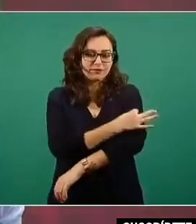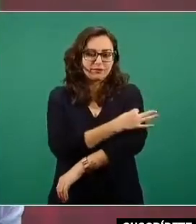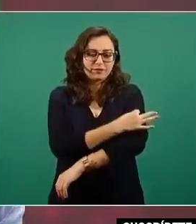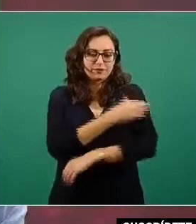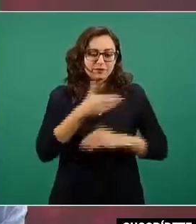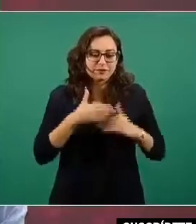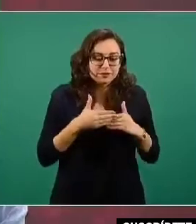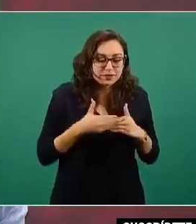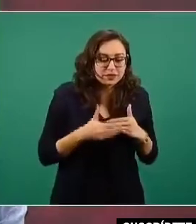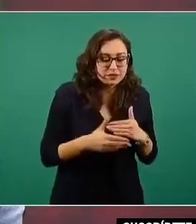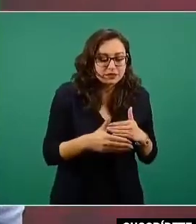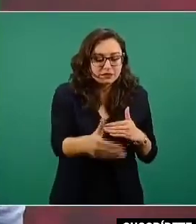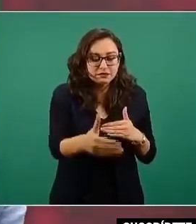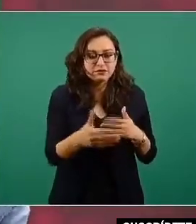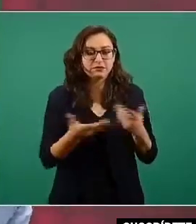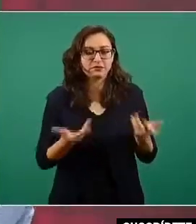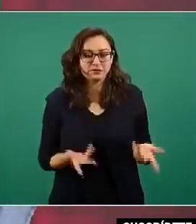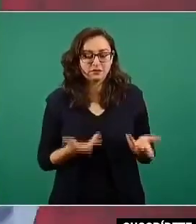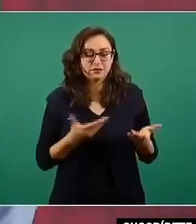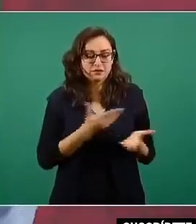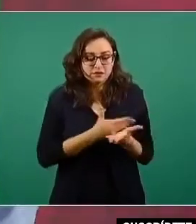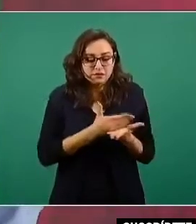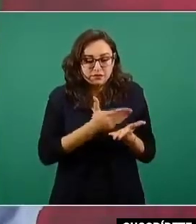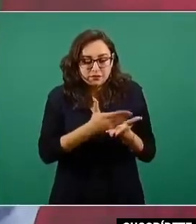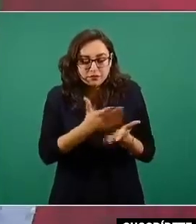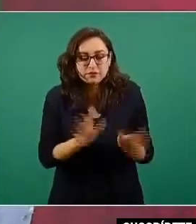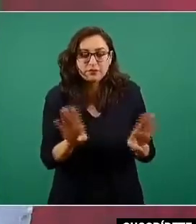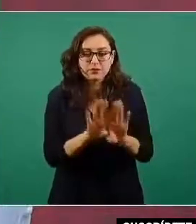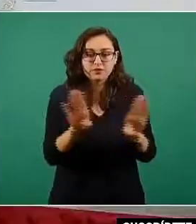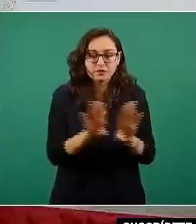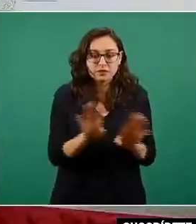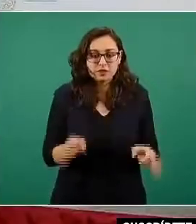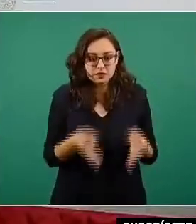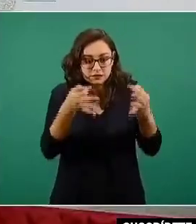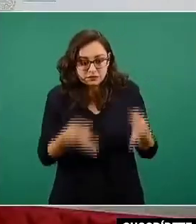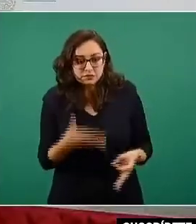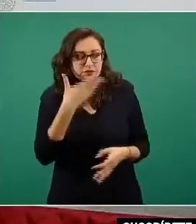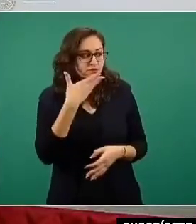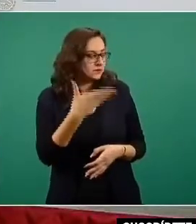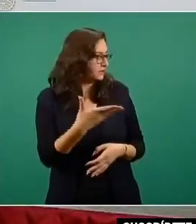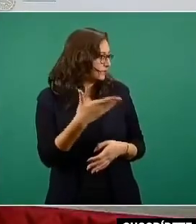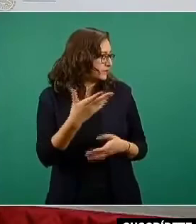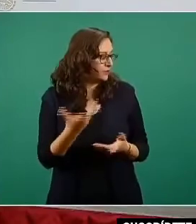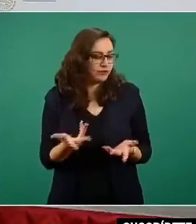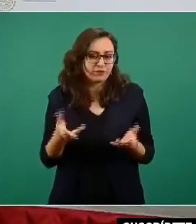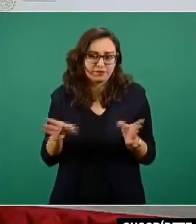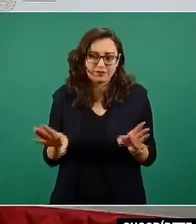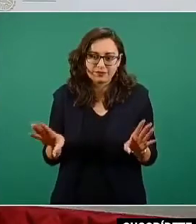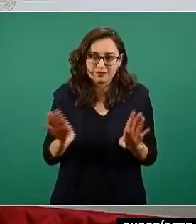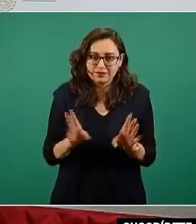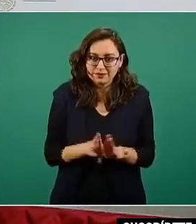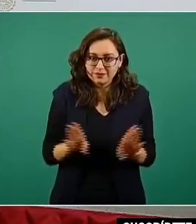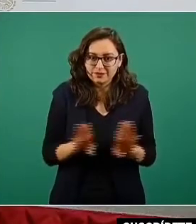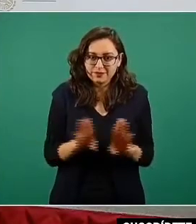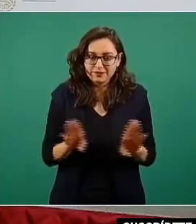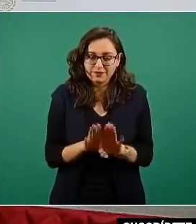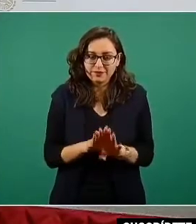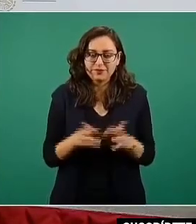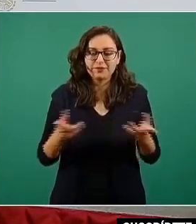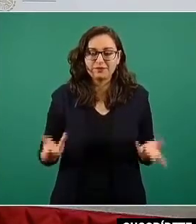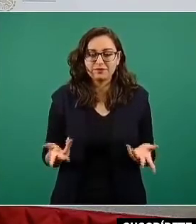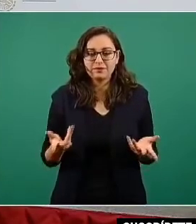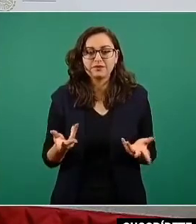de investigación y desarrollo y han probado ser de calidad, seguras y efectivas o eficaces, y pocas